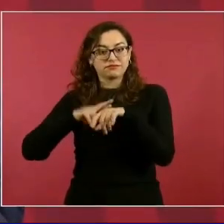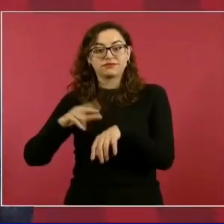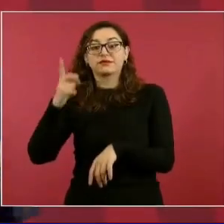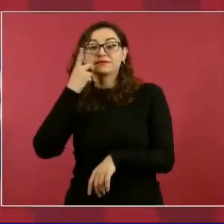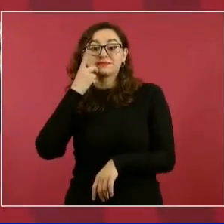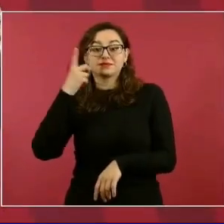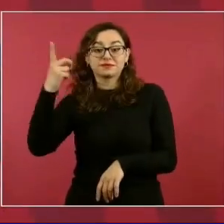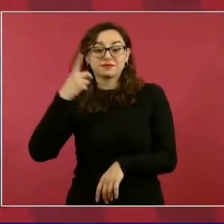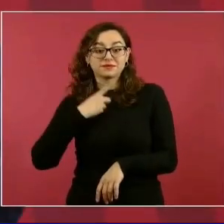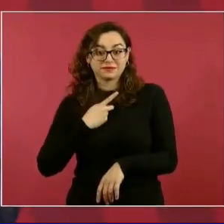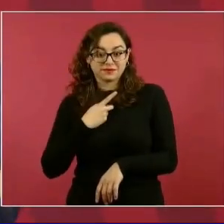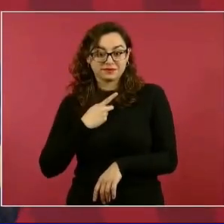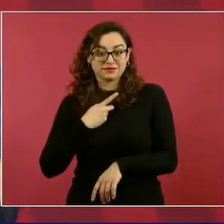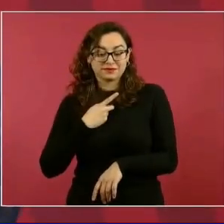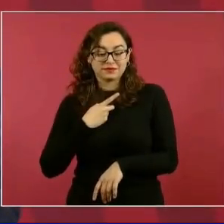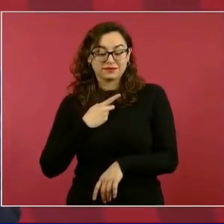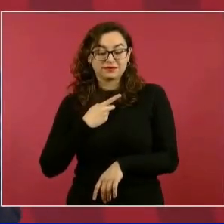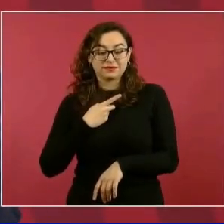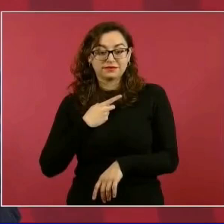de la